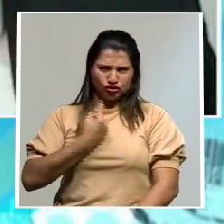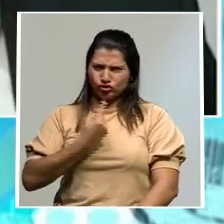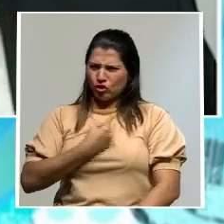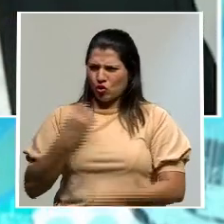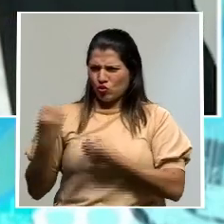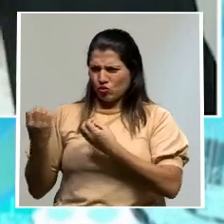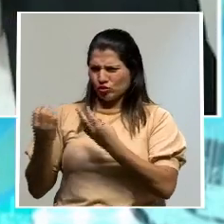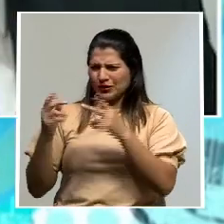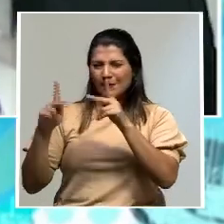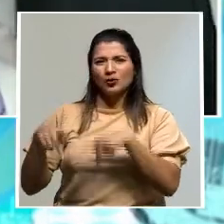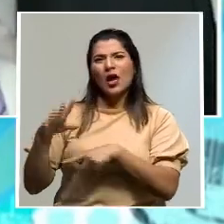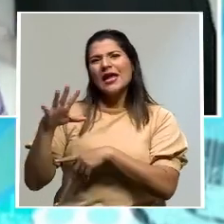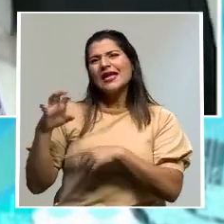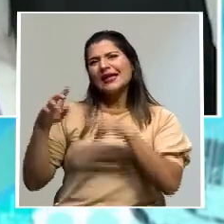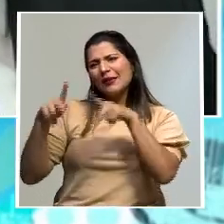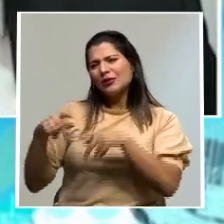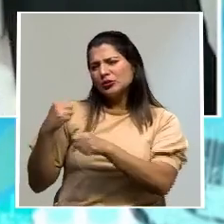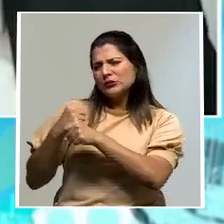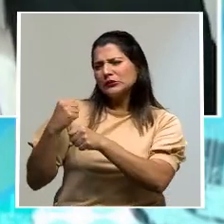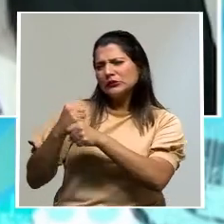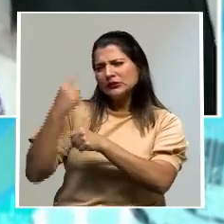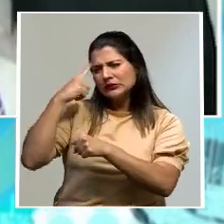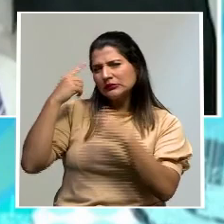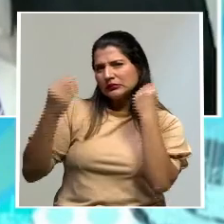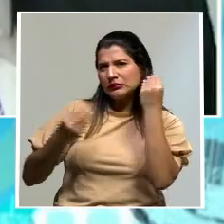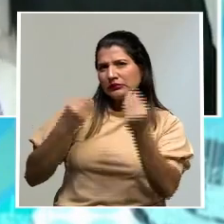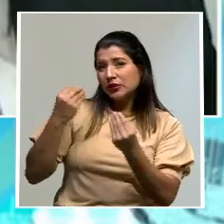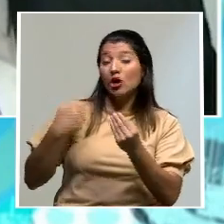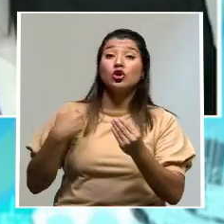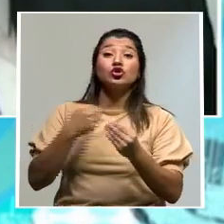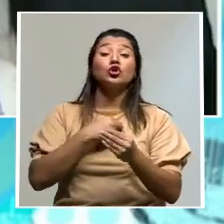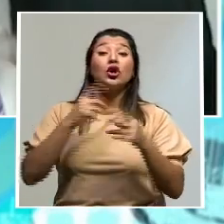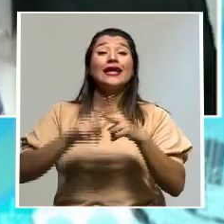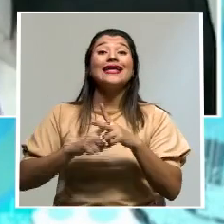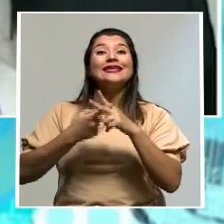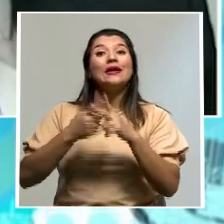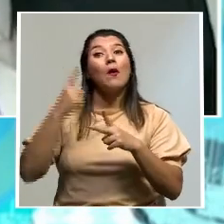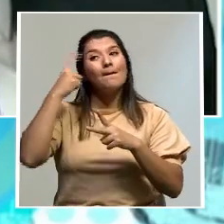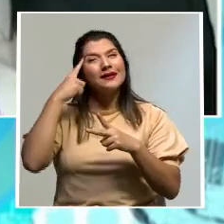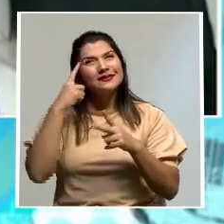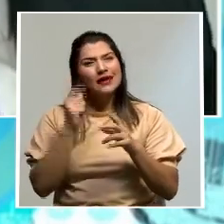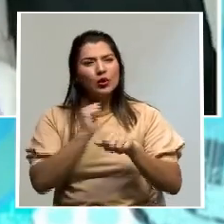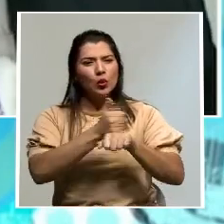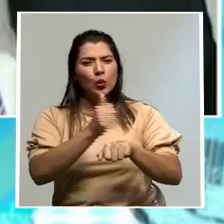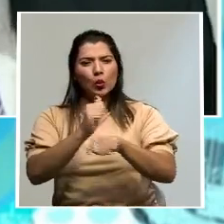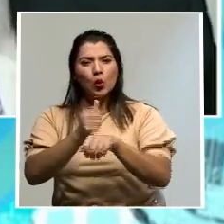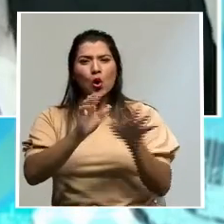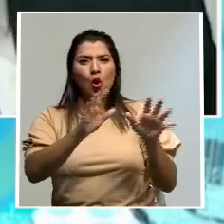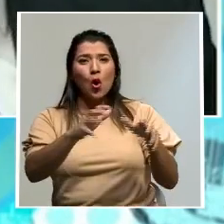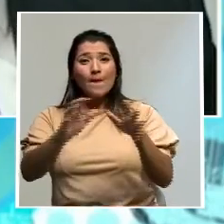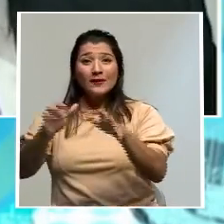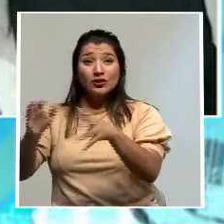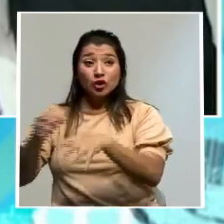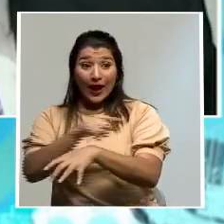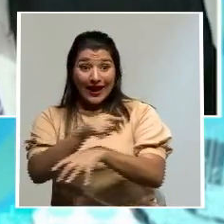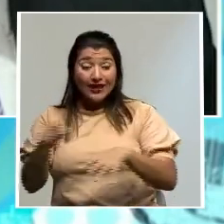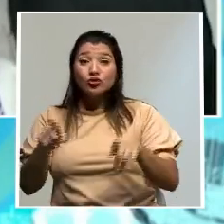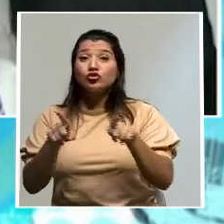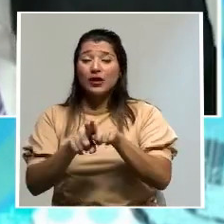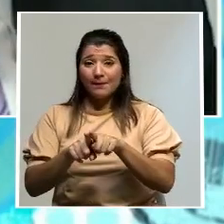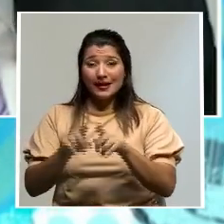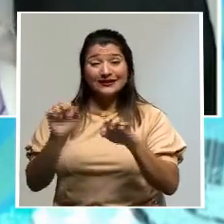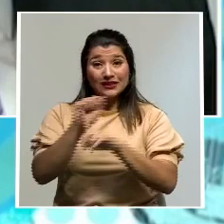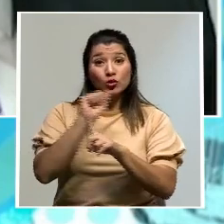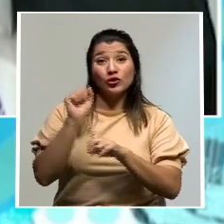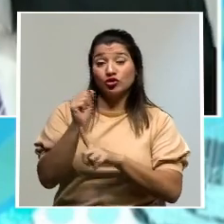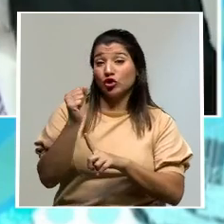de 500 personas trabajando y pensando, que iniciamos primero pensando con comisiones en todas las áreas, y toda esa gente también es de clase media.